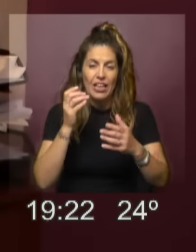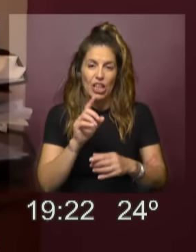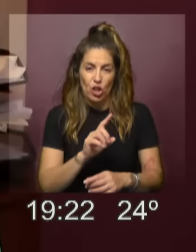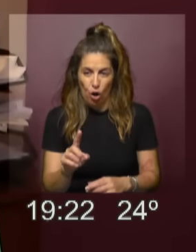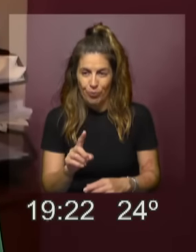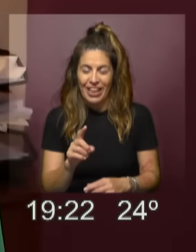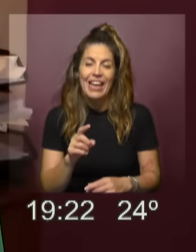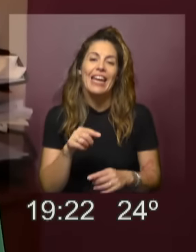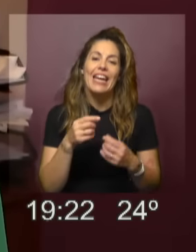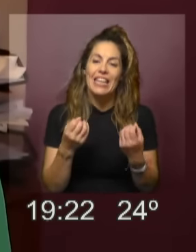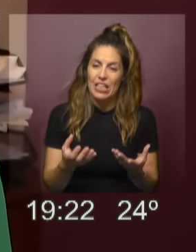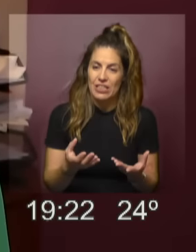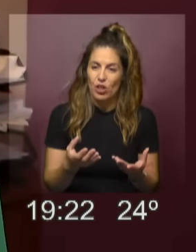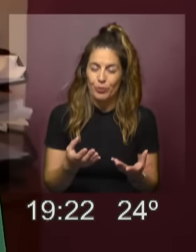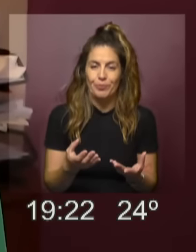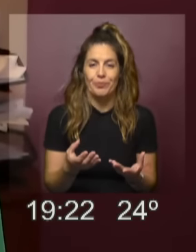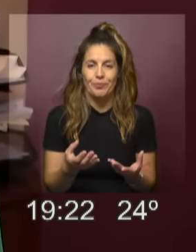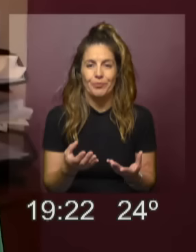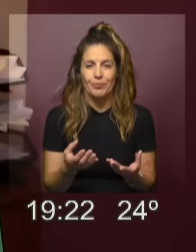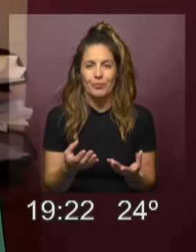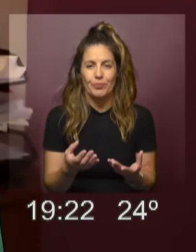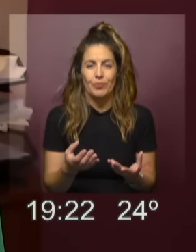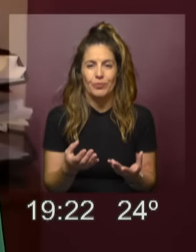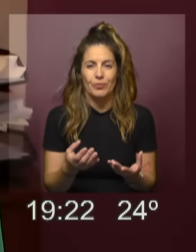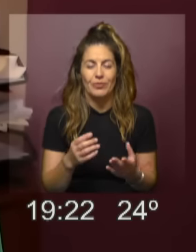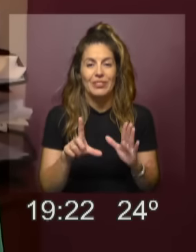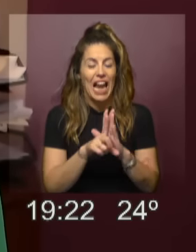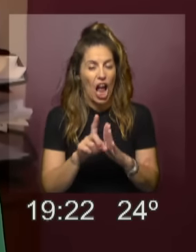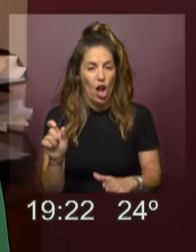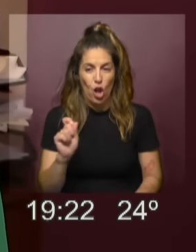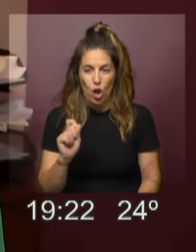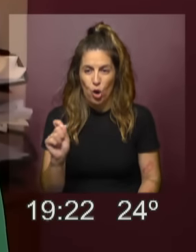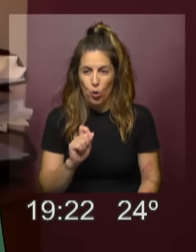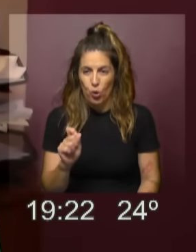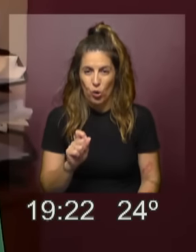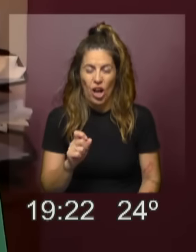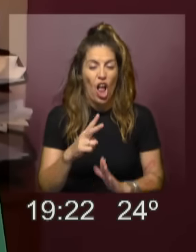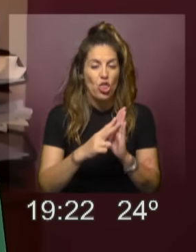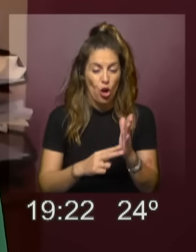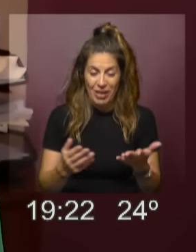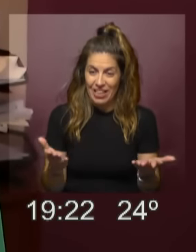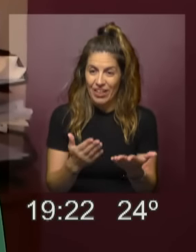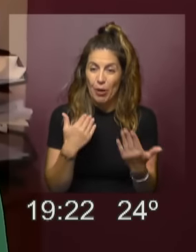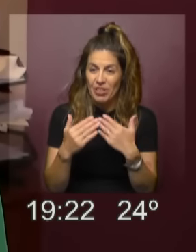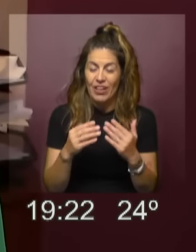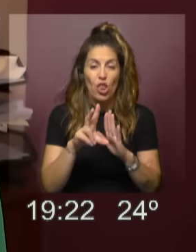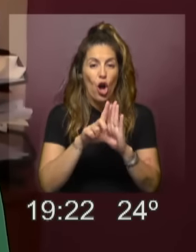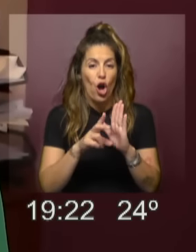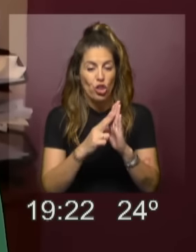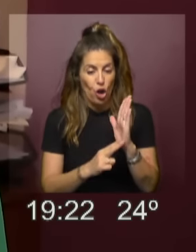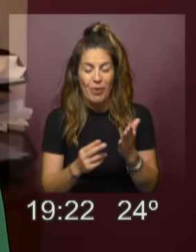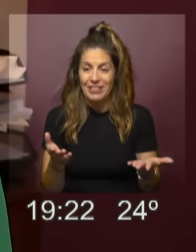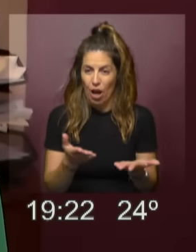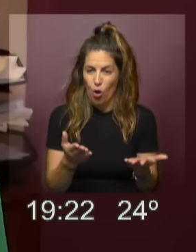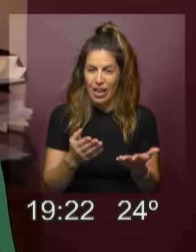En ese sentido, la LUC, o sea, estamos hablando de normas recientes y de este periodo de